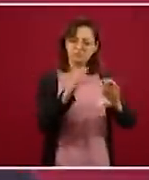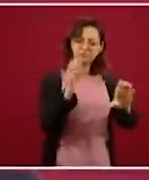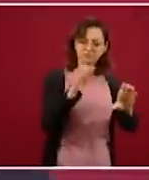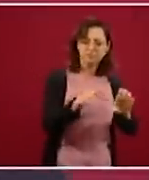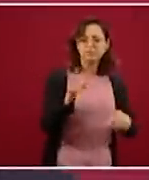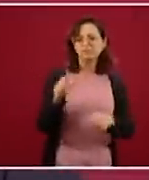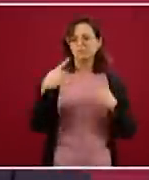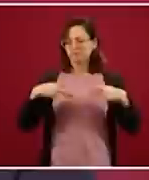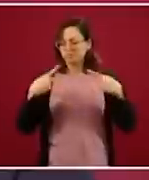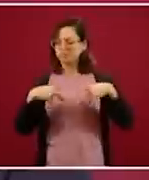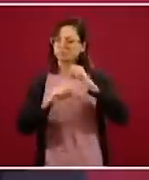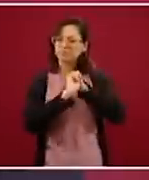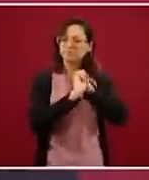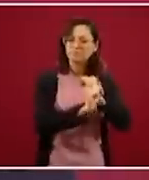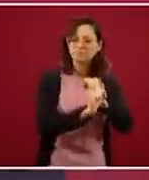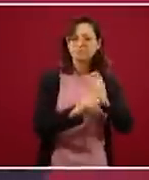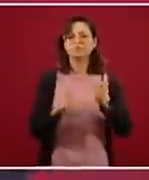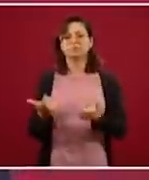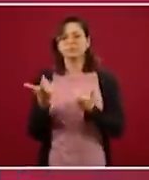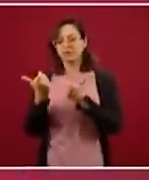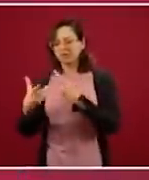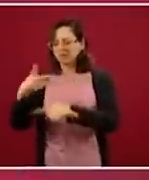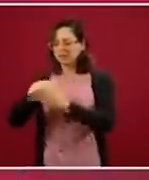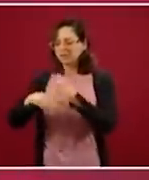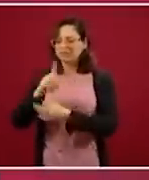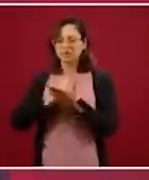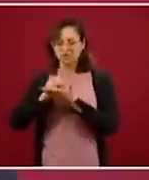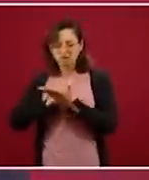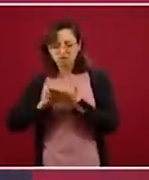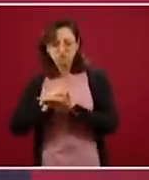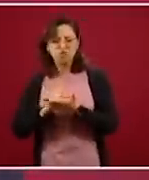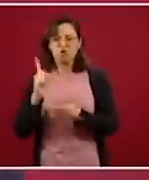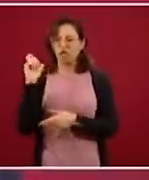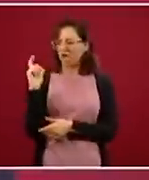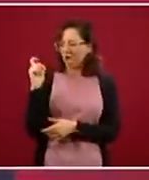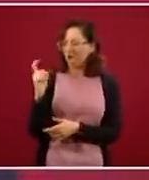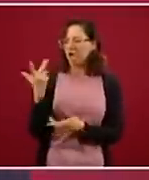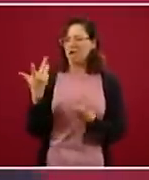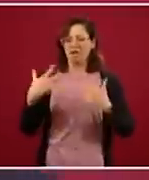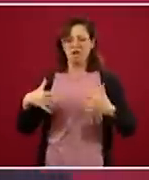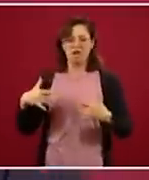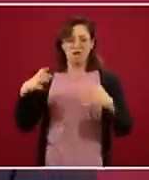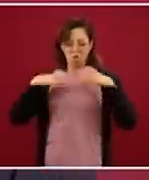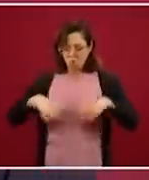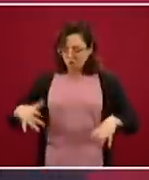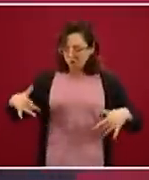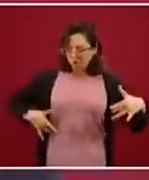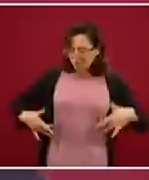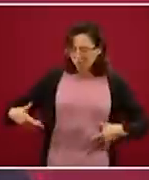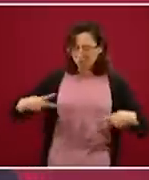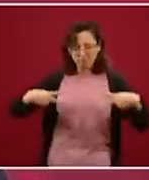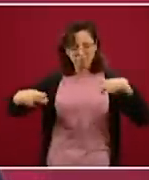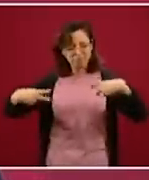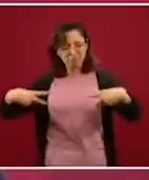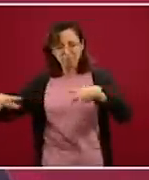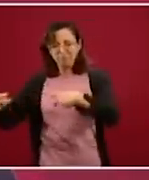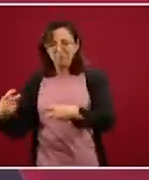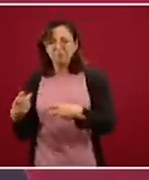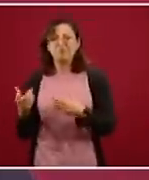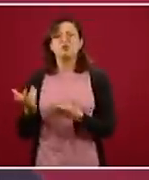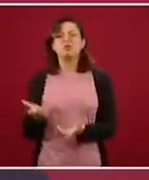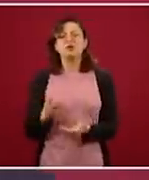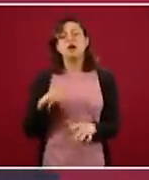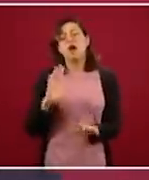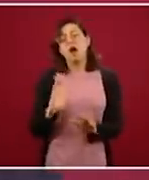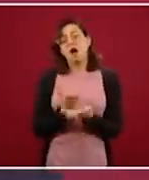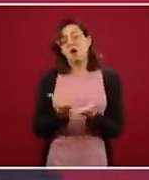introducción del dinero al sistema financiero, de narcotráfico, tráfico de armas, tráfico de órganos, etcétera. Yo lo que veo para el tema del 9